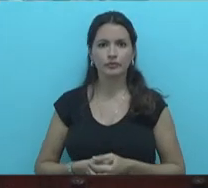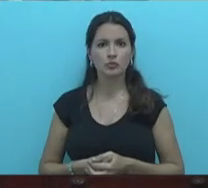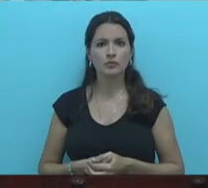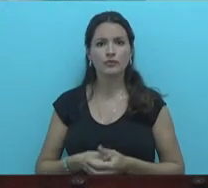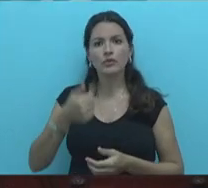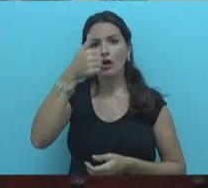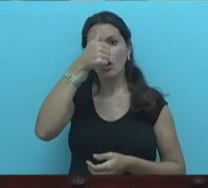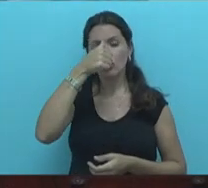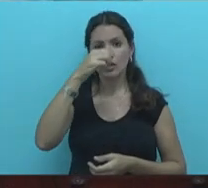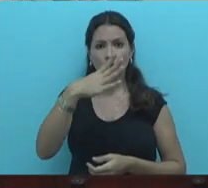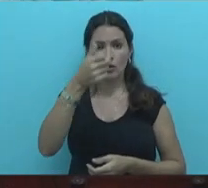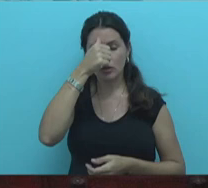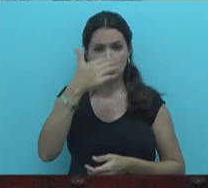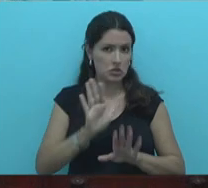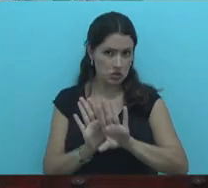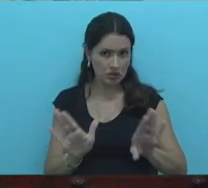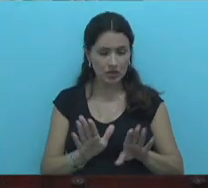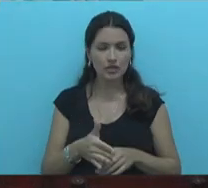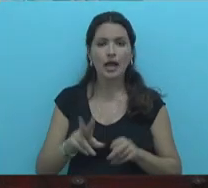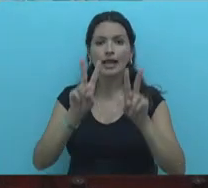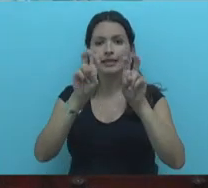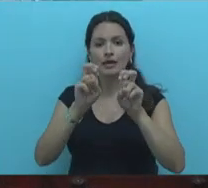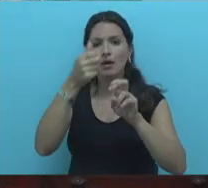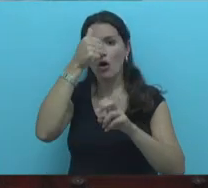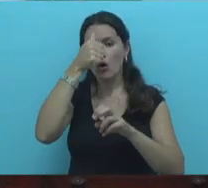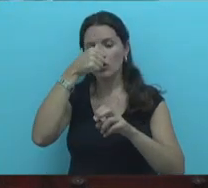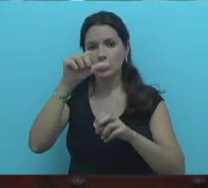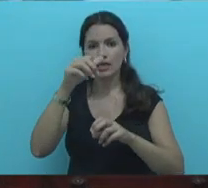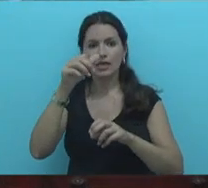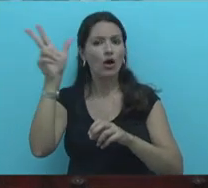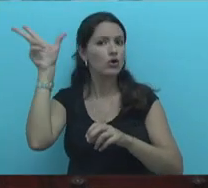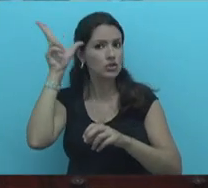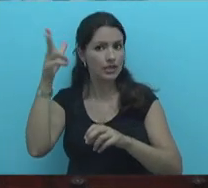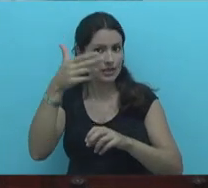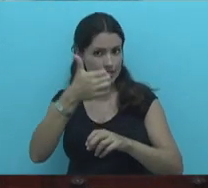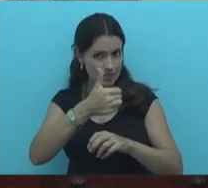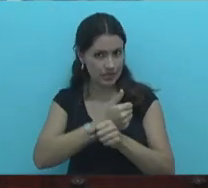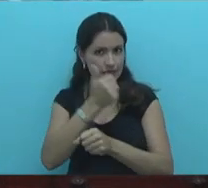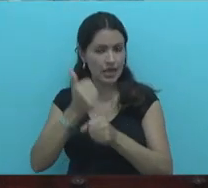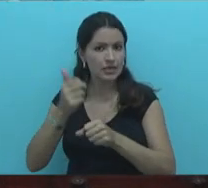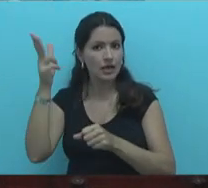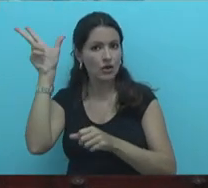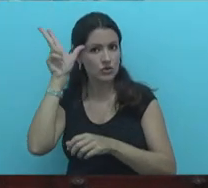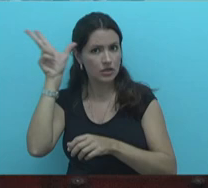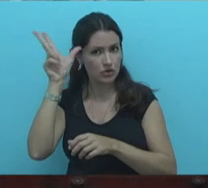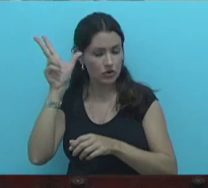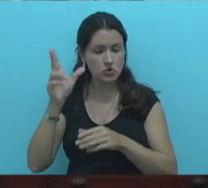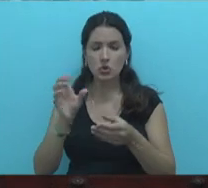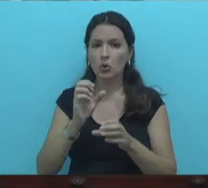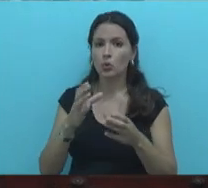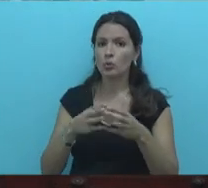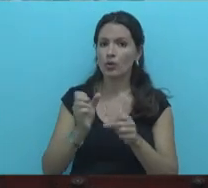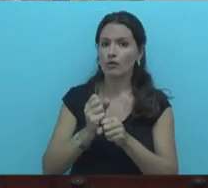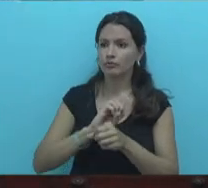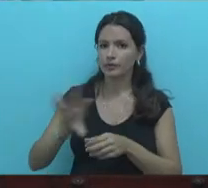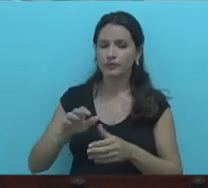84 y 85 están reservados. Asunto número del 86 al 88. A las comisiones asignadas. De los particulares, del